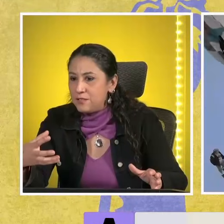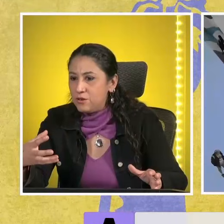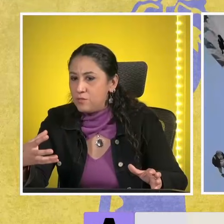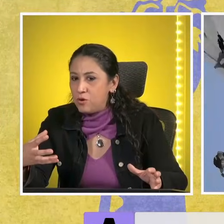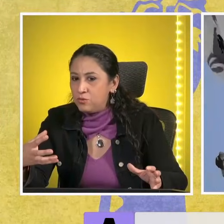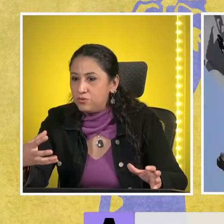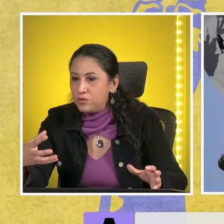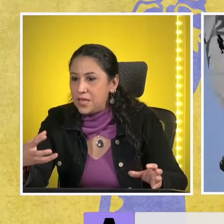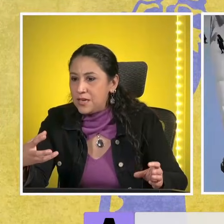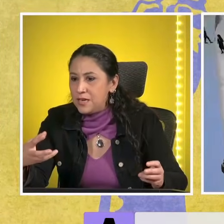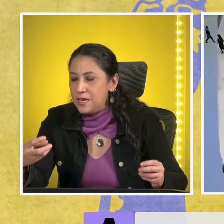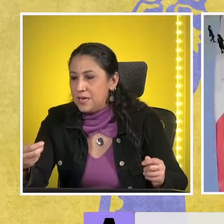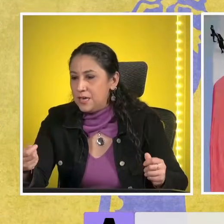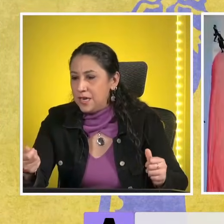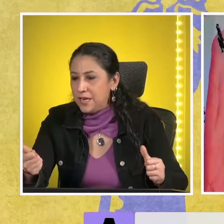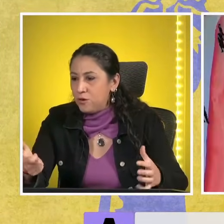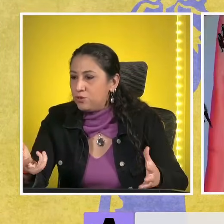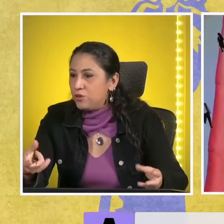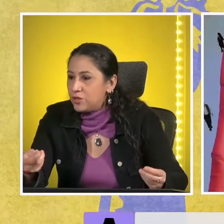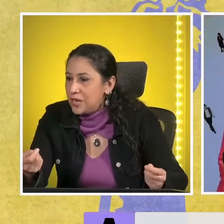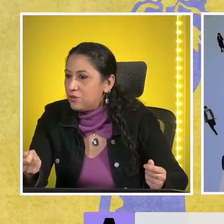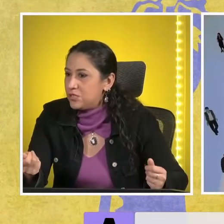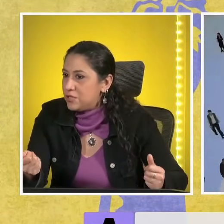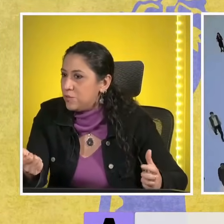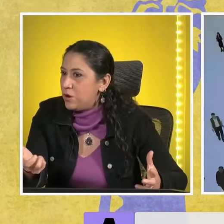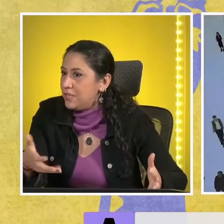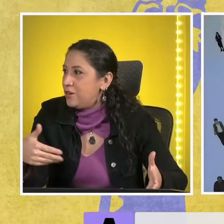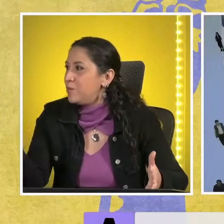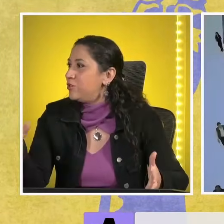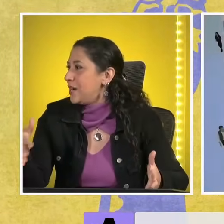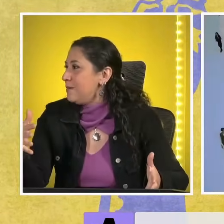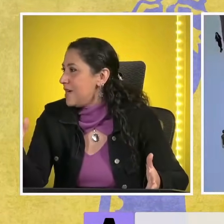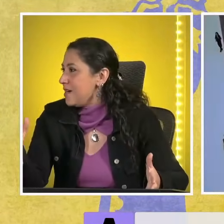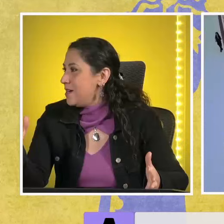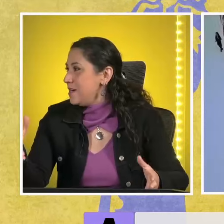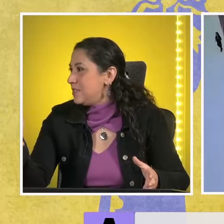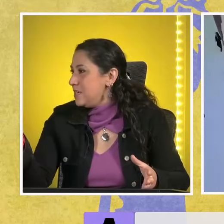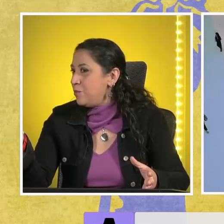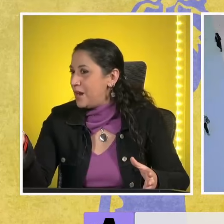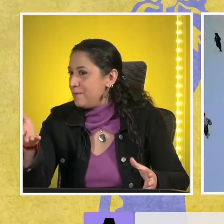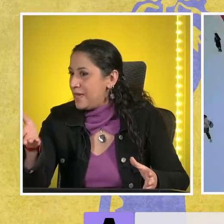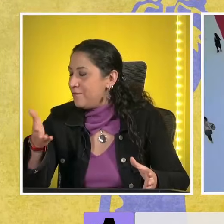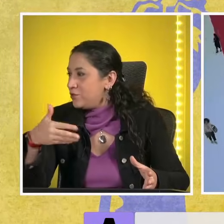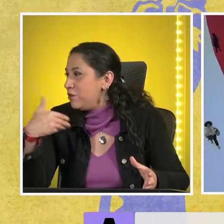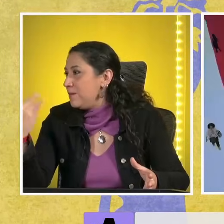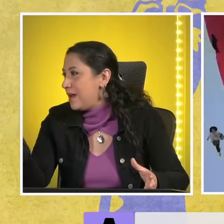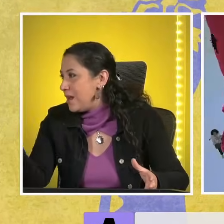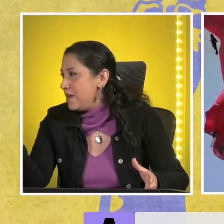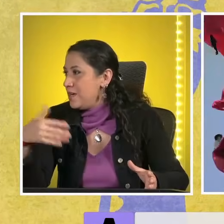de Estado como un ejecutor del consenso político por otra vía, es decir, por la vía